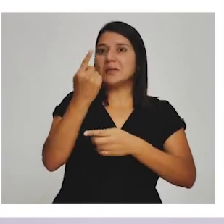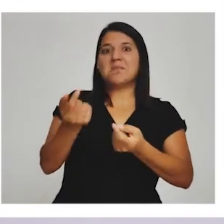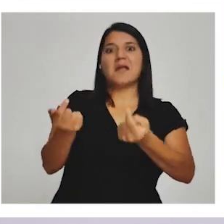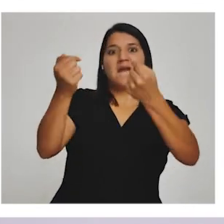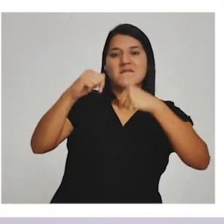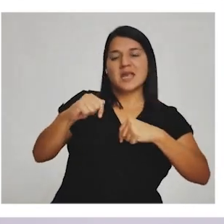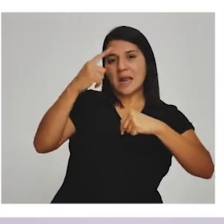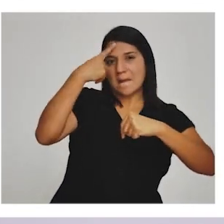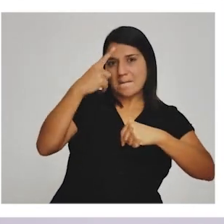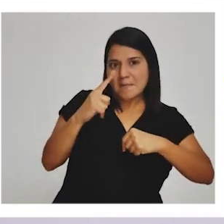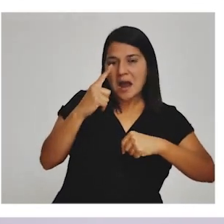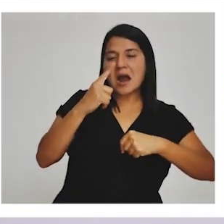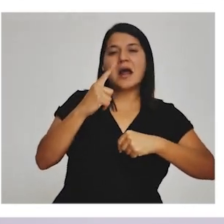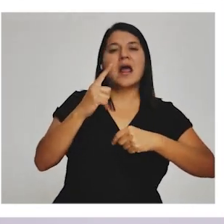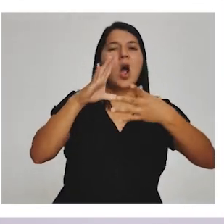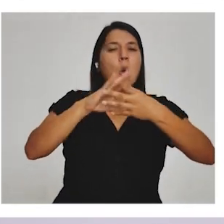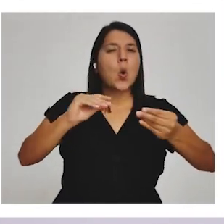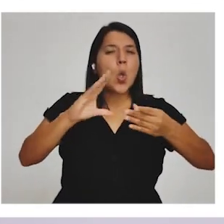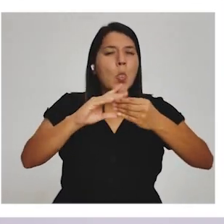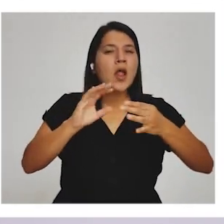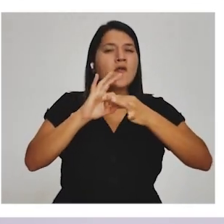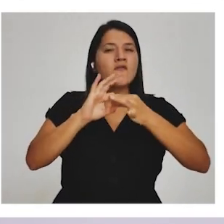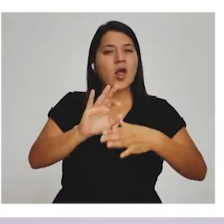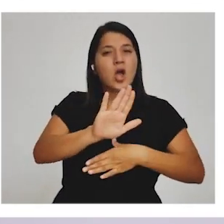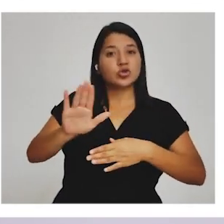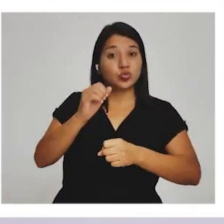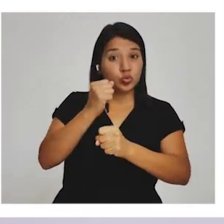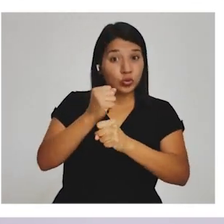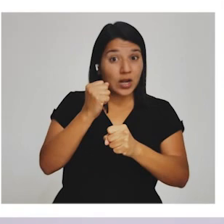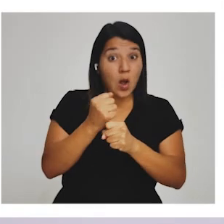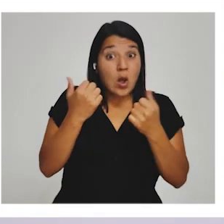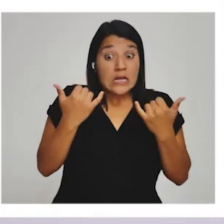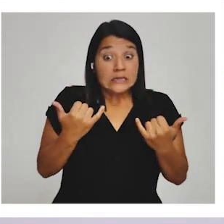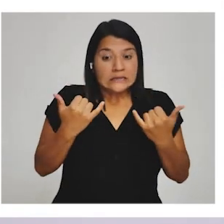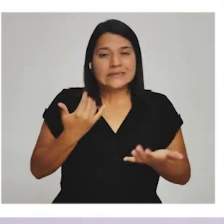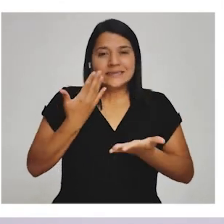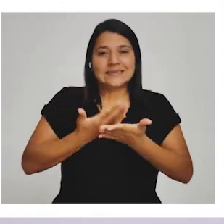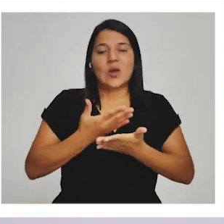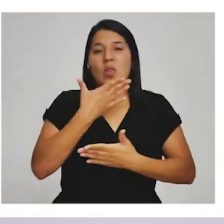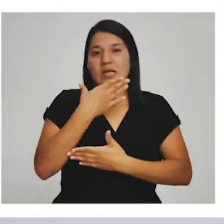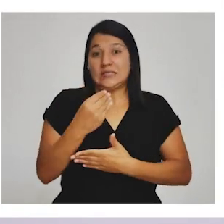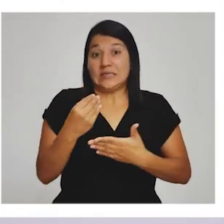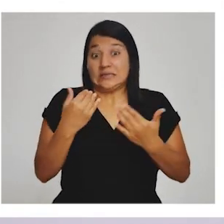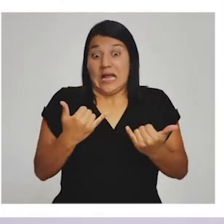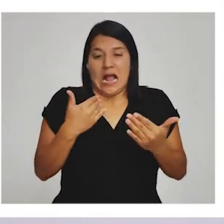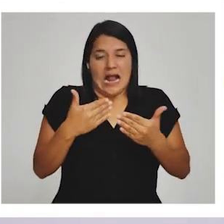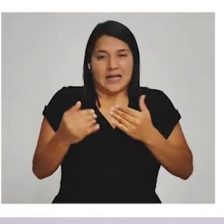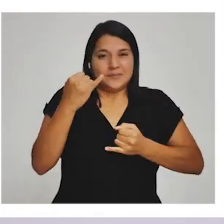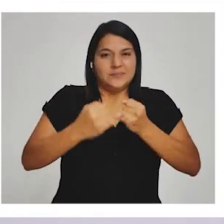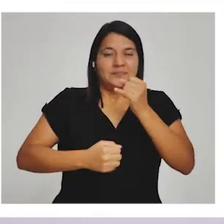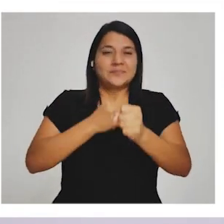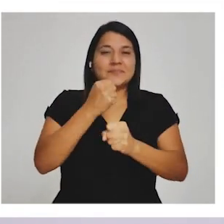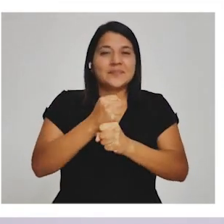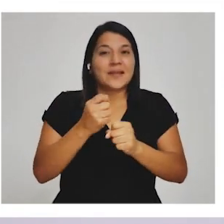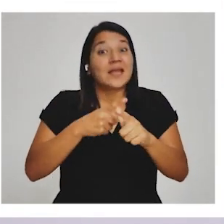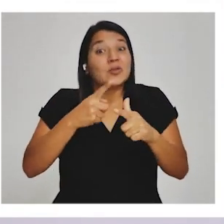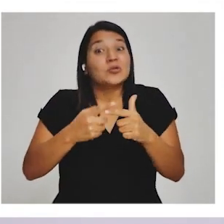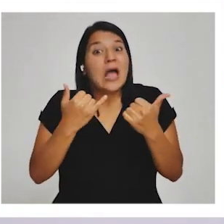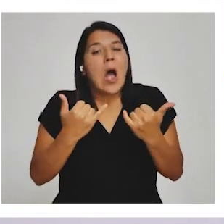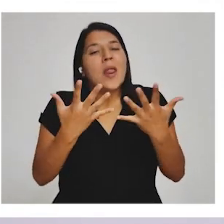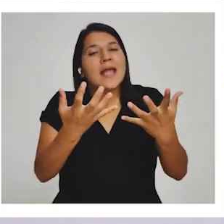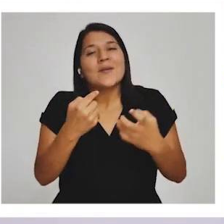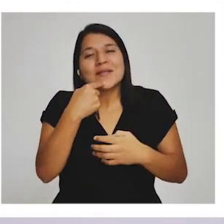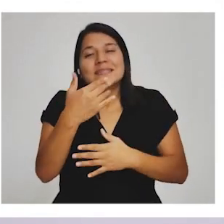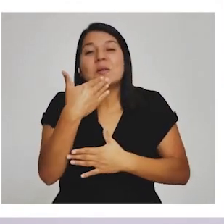de cuál ha sido el trabajo que han venido haciendo. Y es que ya estamos en diciembre, se va acabando el año y hay que dar las buenas noticias de lo que se ha venido haciendo